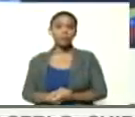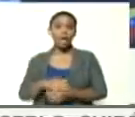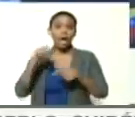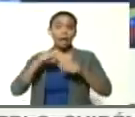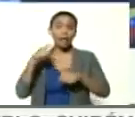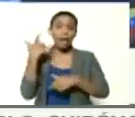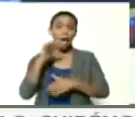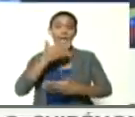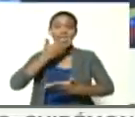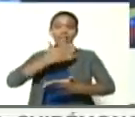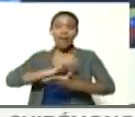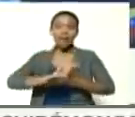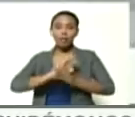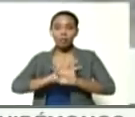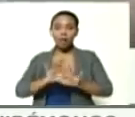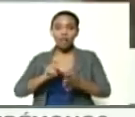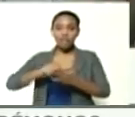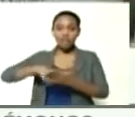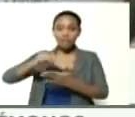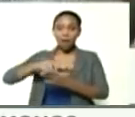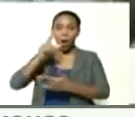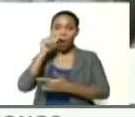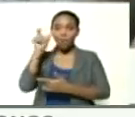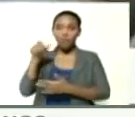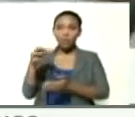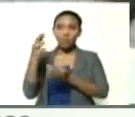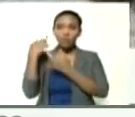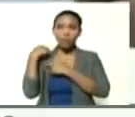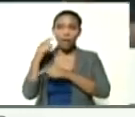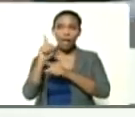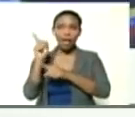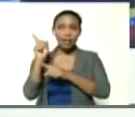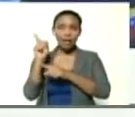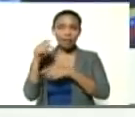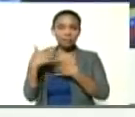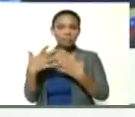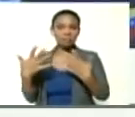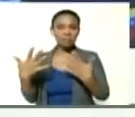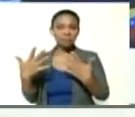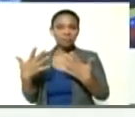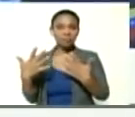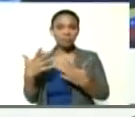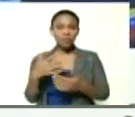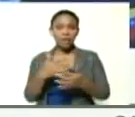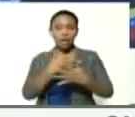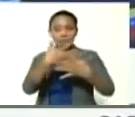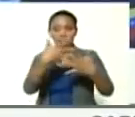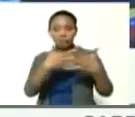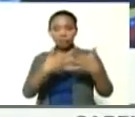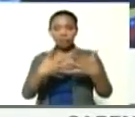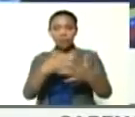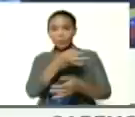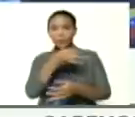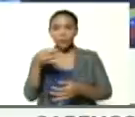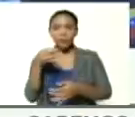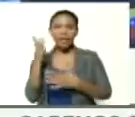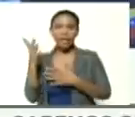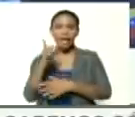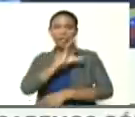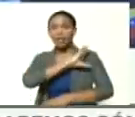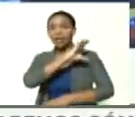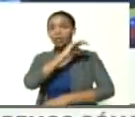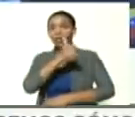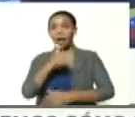la carta firmada por Samuel Moncada. Ella es, la traducción exacta es,